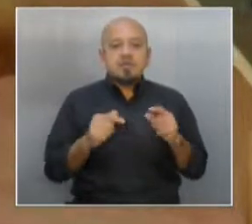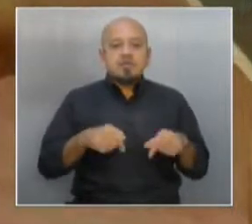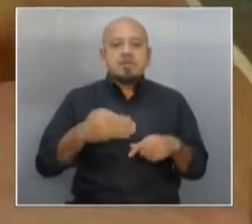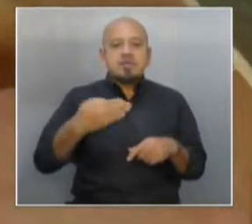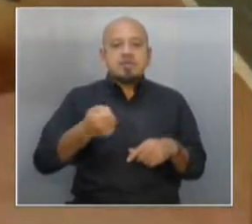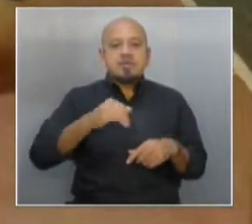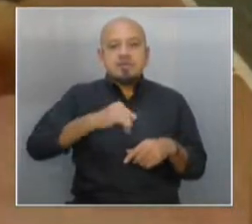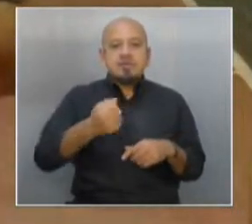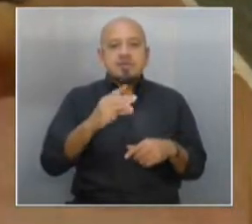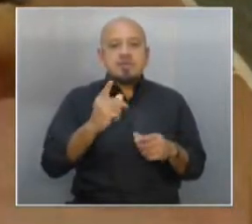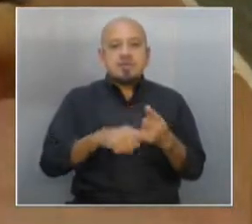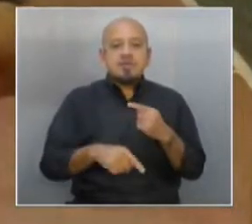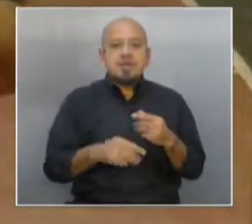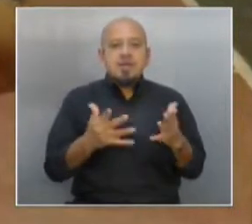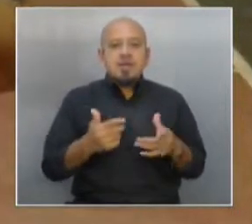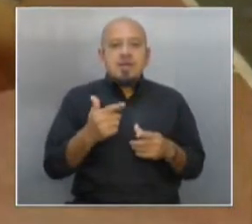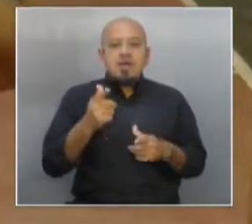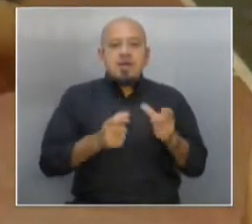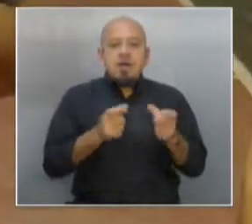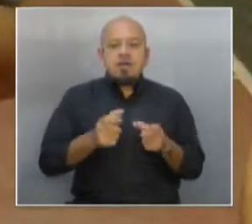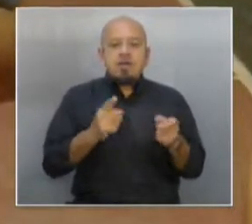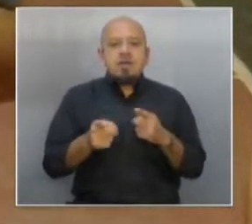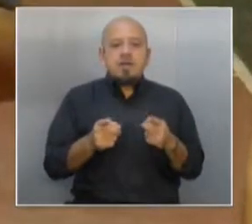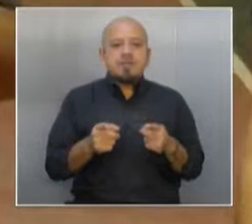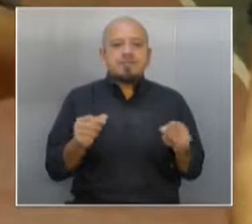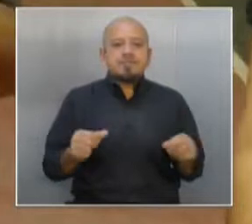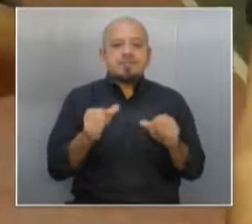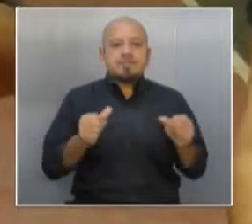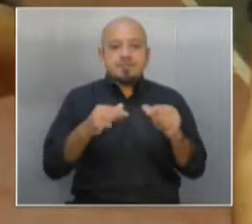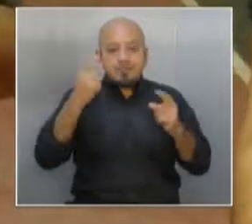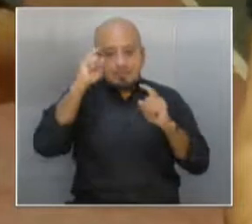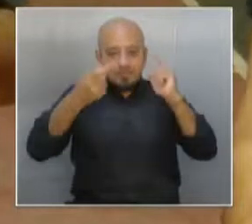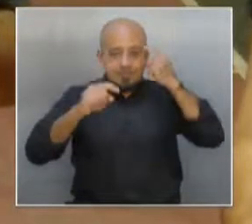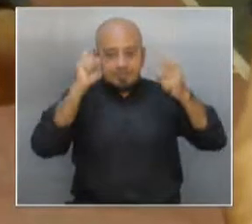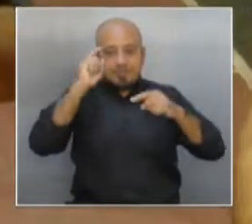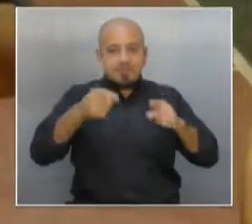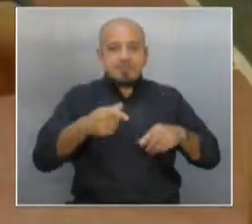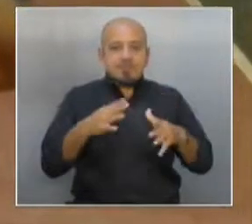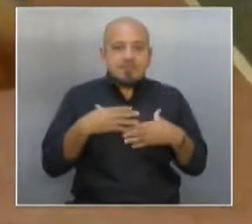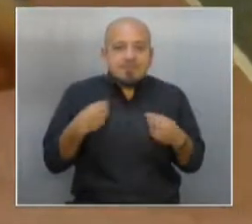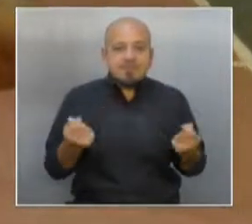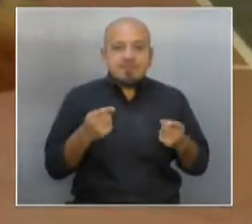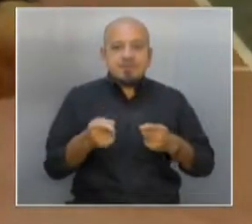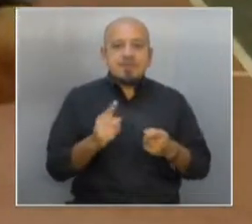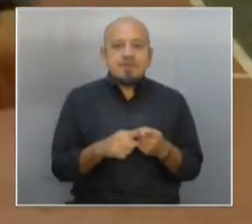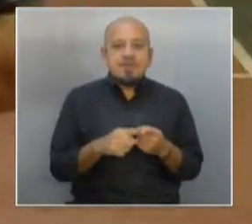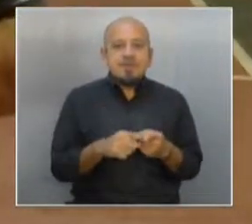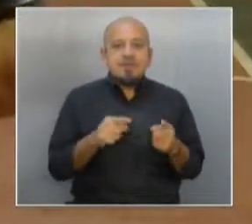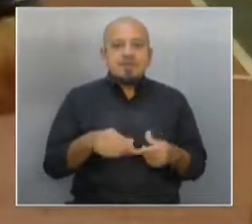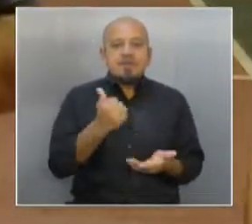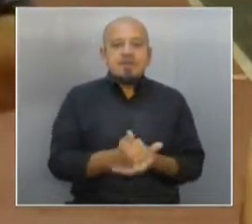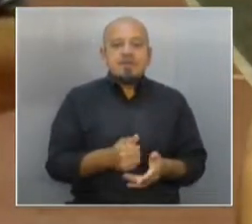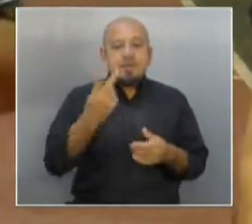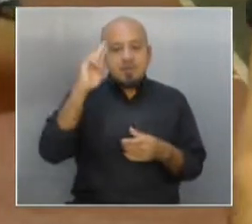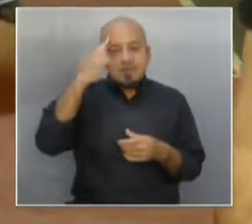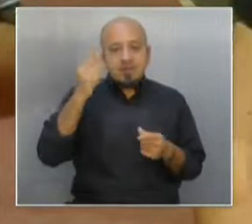es emocionante como inmigrante que somos nosotros, porque hicimos un pequeño aporte y me siento muy emocionado a la vez estar en este país tan hermoso